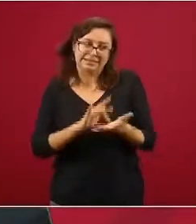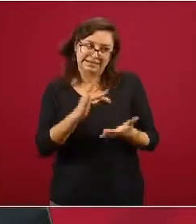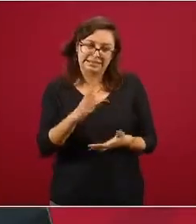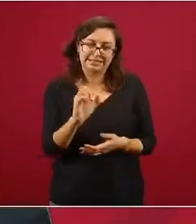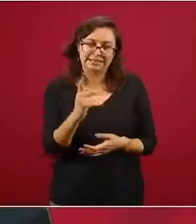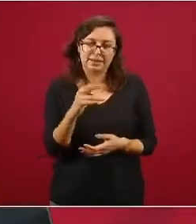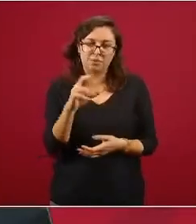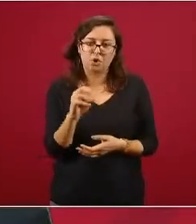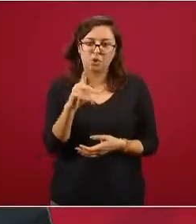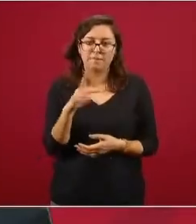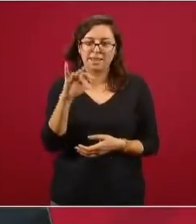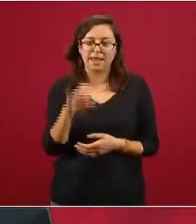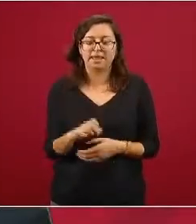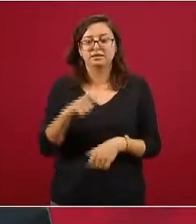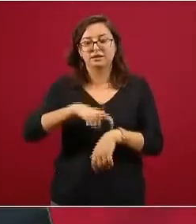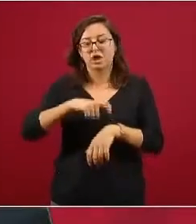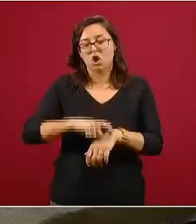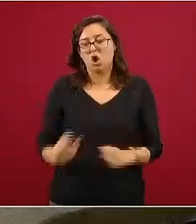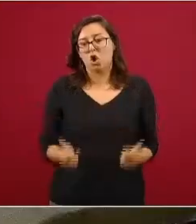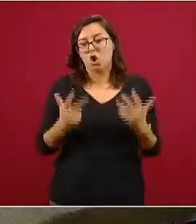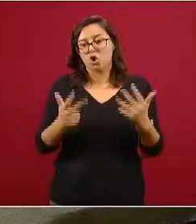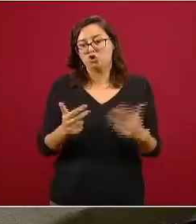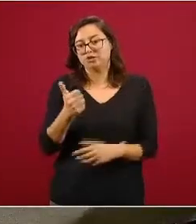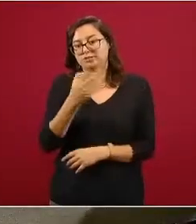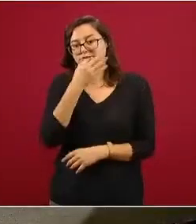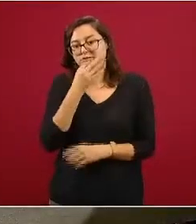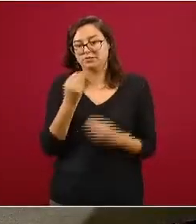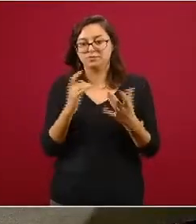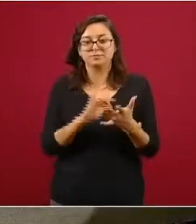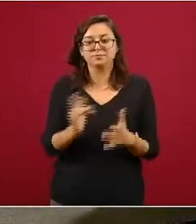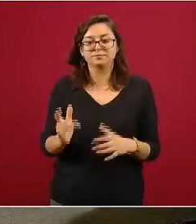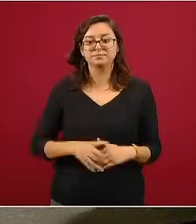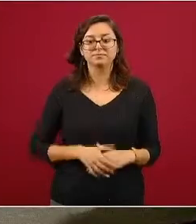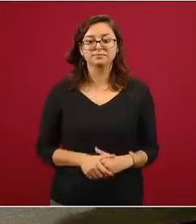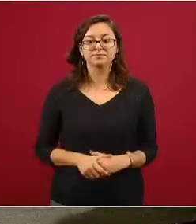CEPROPIE, son 20 horas con 6 minutos. Muchas gracias.